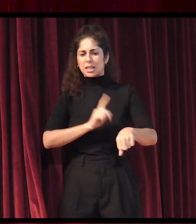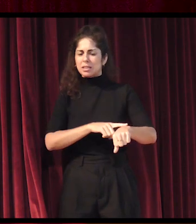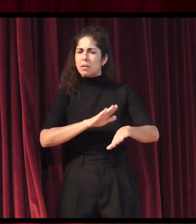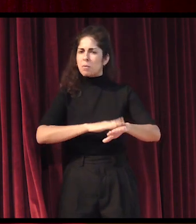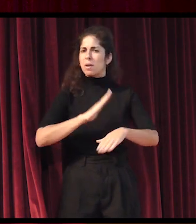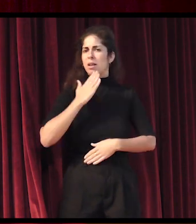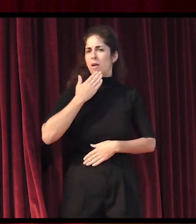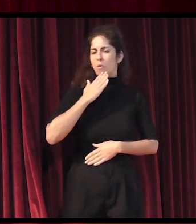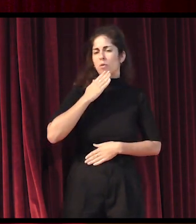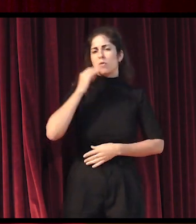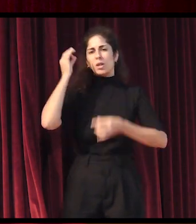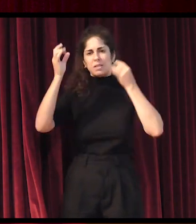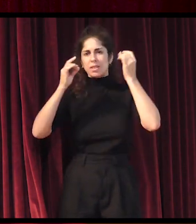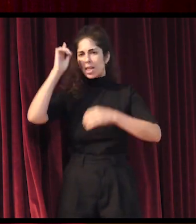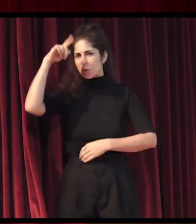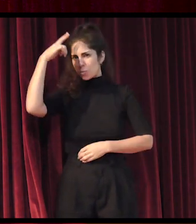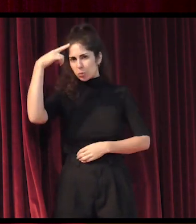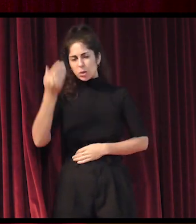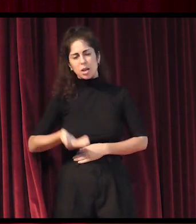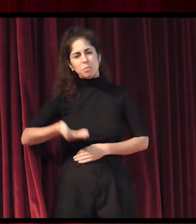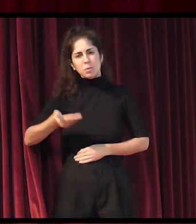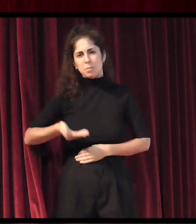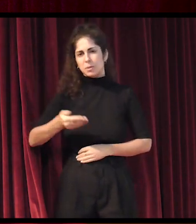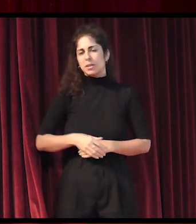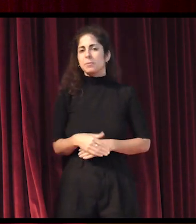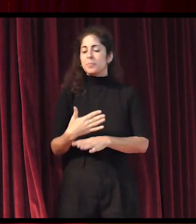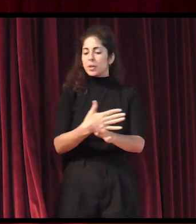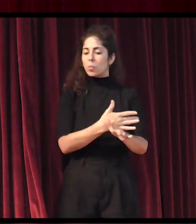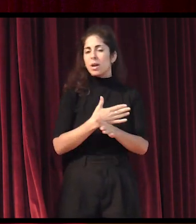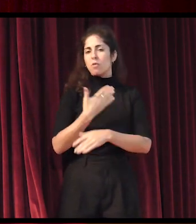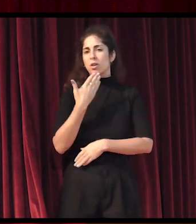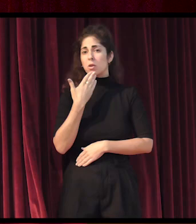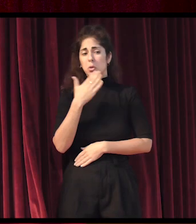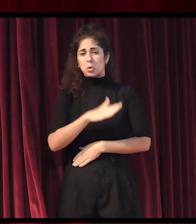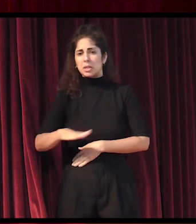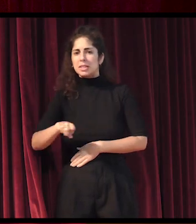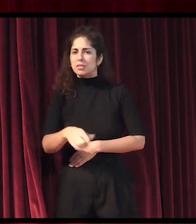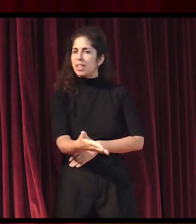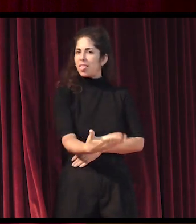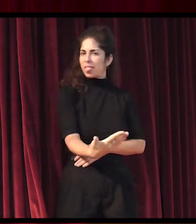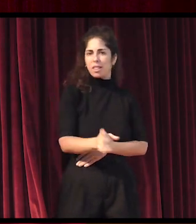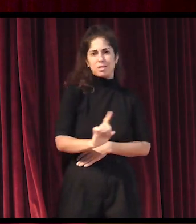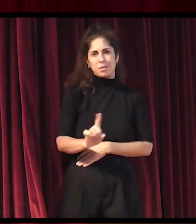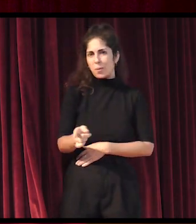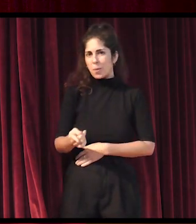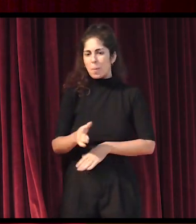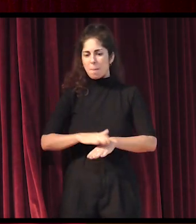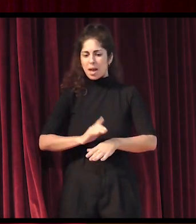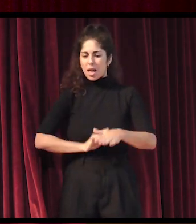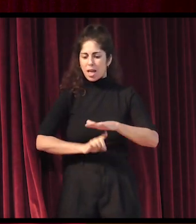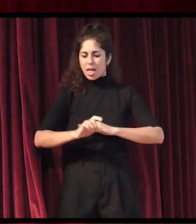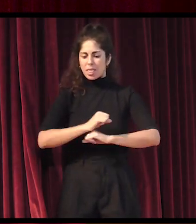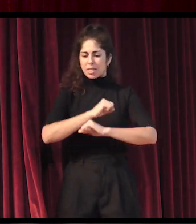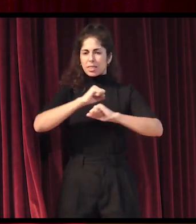actividades culturales. El juego y el ocio en los niños y las niñas no es algo banal, sino un elemento fundamental de su desarrollo